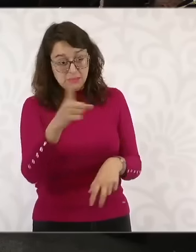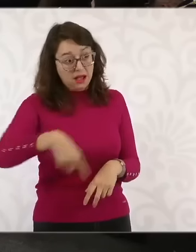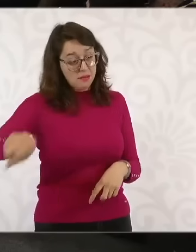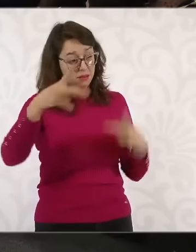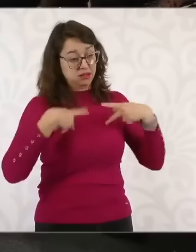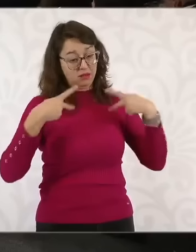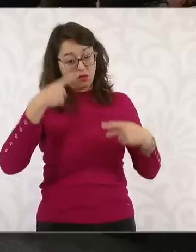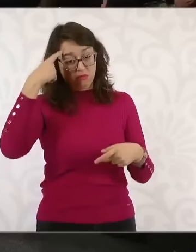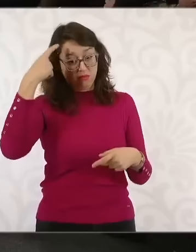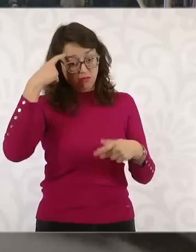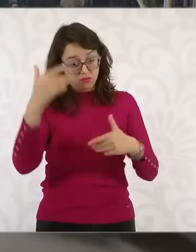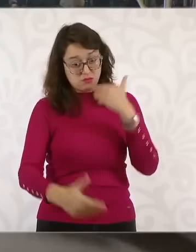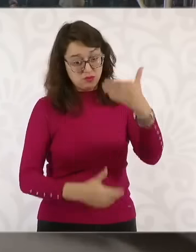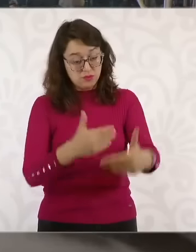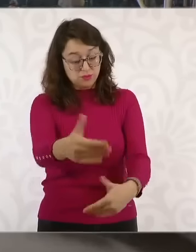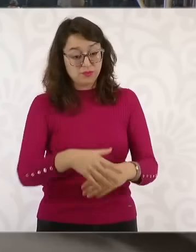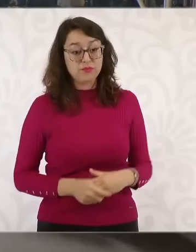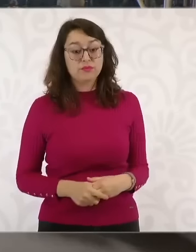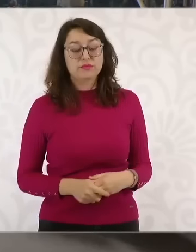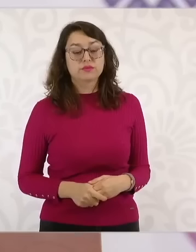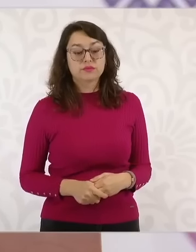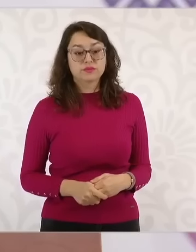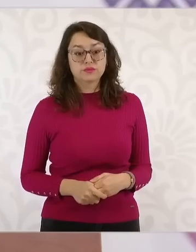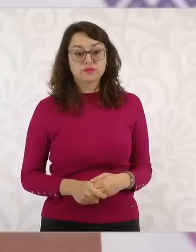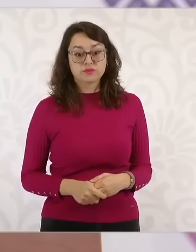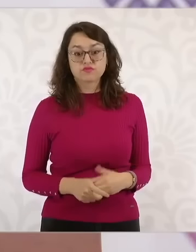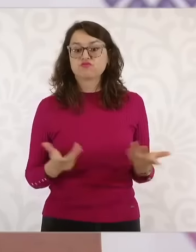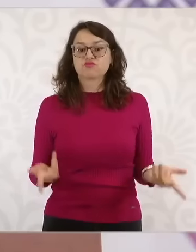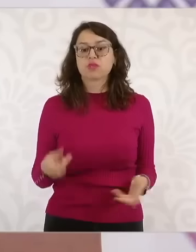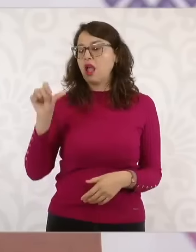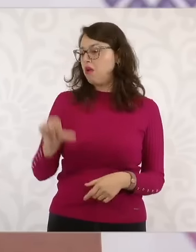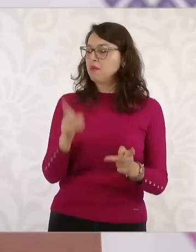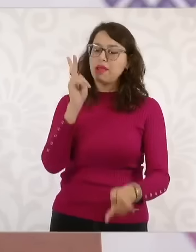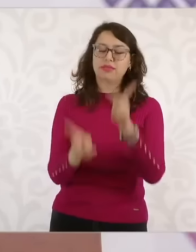Totalmente. Presidenta. Gracias. Bueno, ya hablamos mucho.